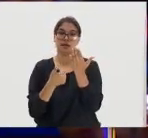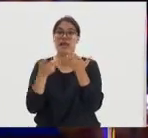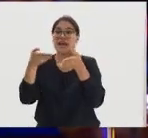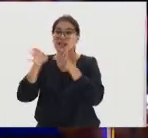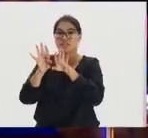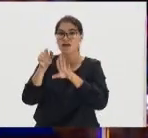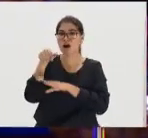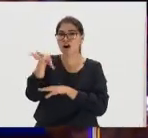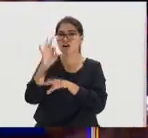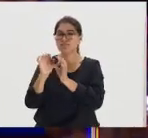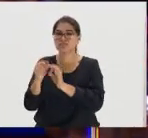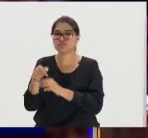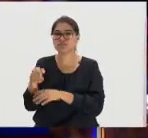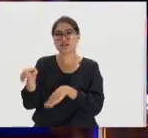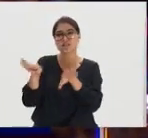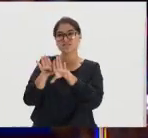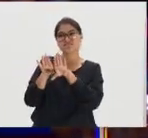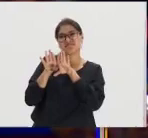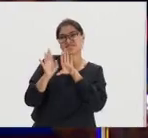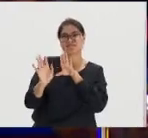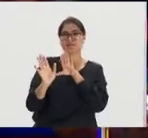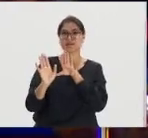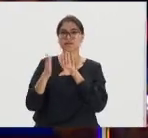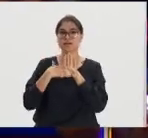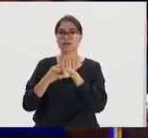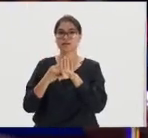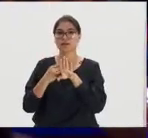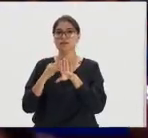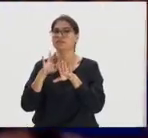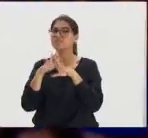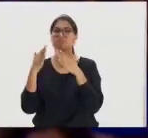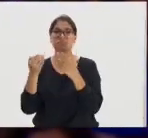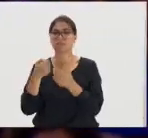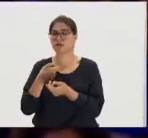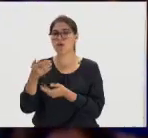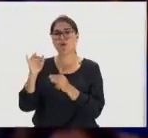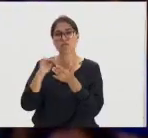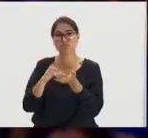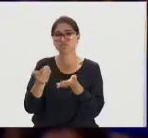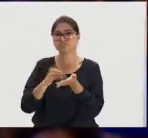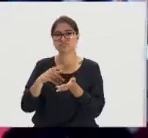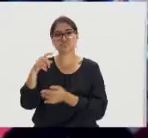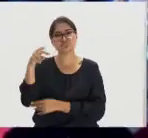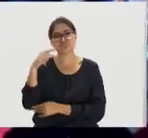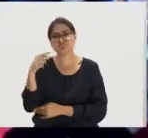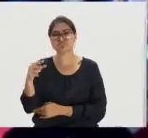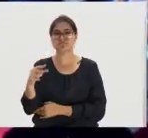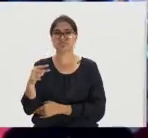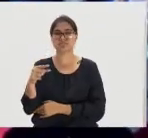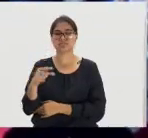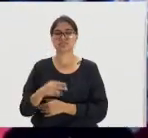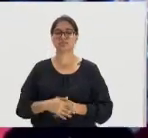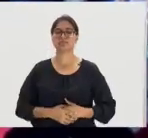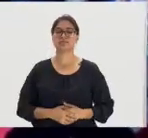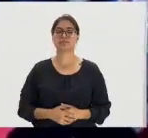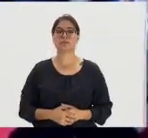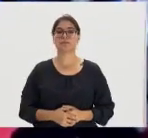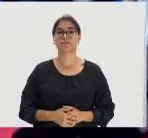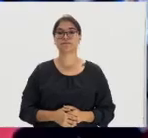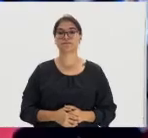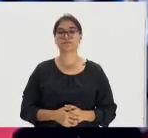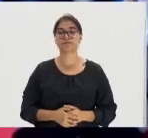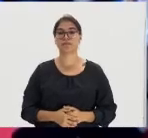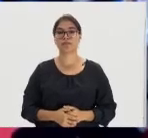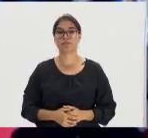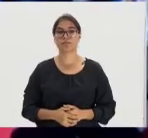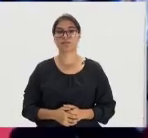bloqueó. Devuelto, pues. ¿Y qué importa? Si es un gran metido, ya va a volver a desbloquear. Hay un adagio que dice,